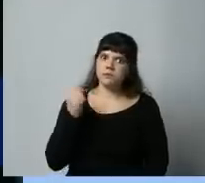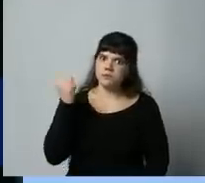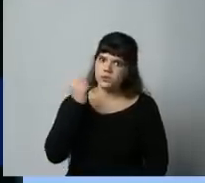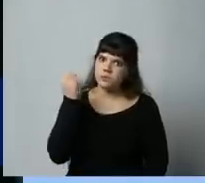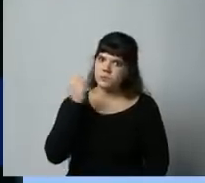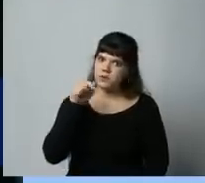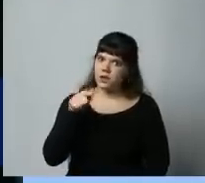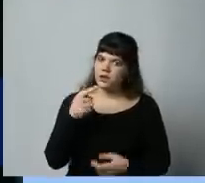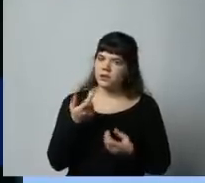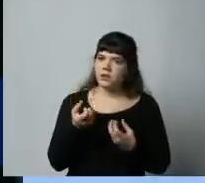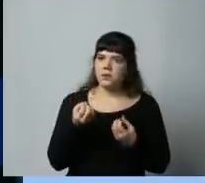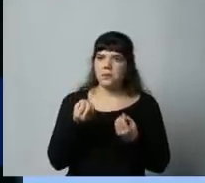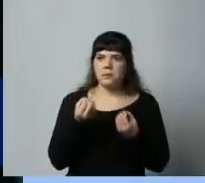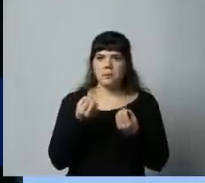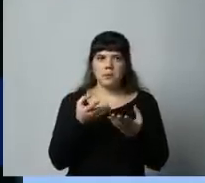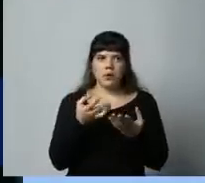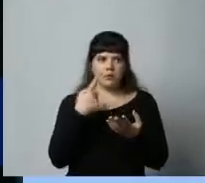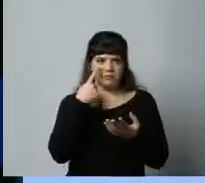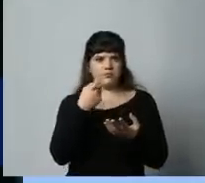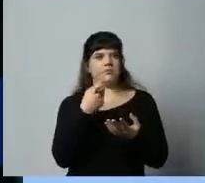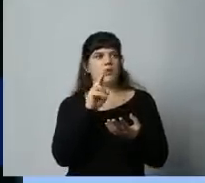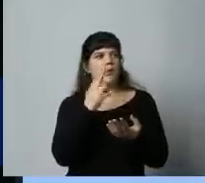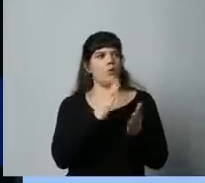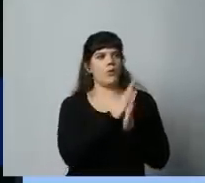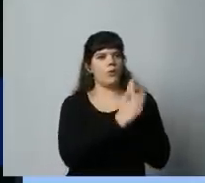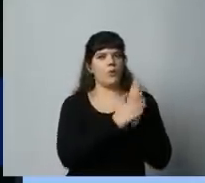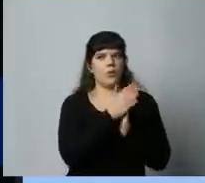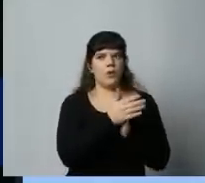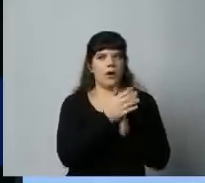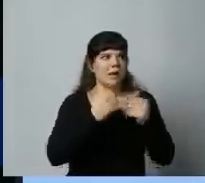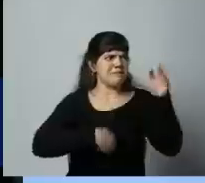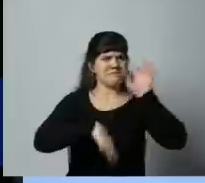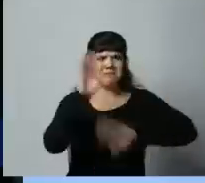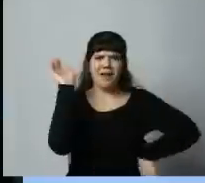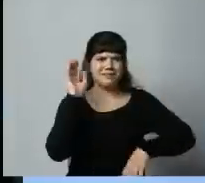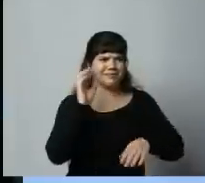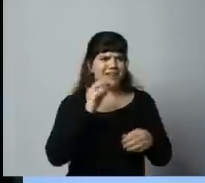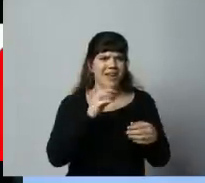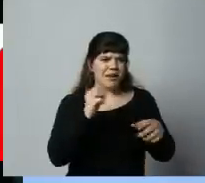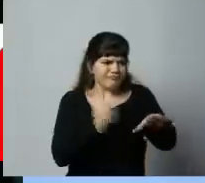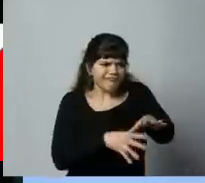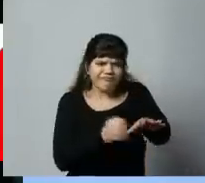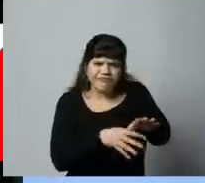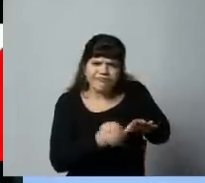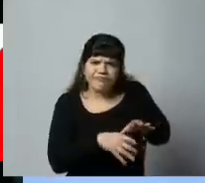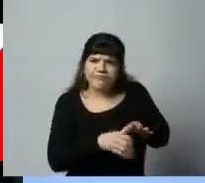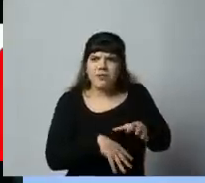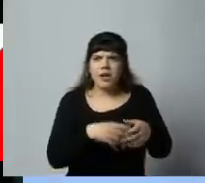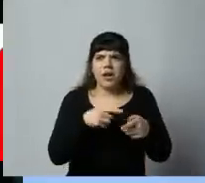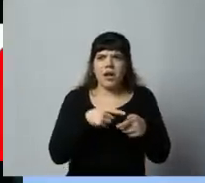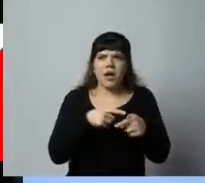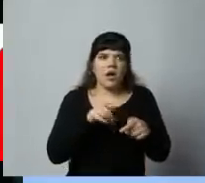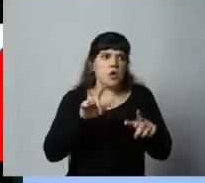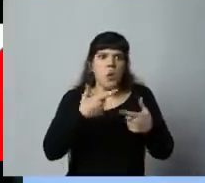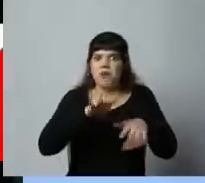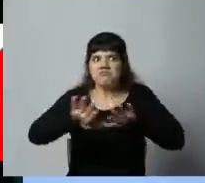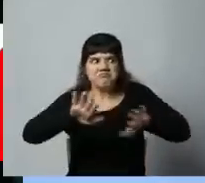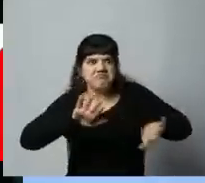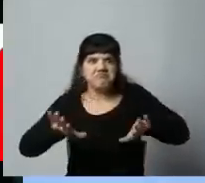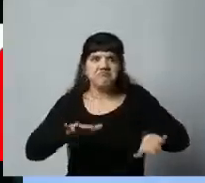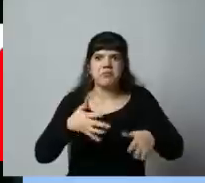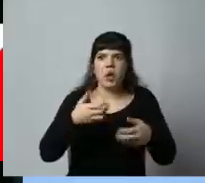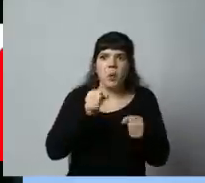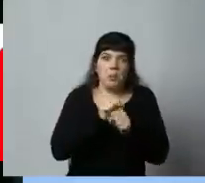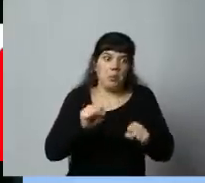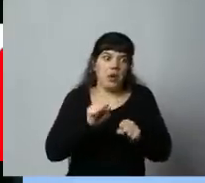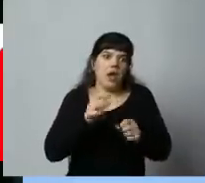importante porque tenés que Uruguay es el país que tiene acceda a más recursos por por por su población que tuvo la menor cantidad de restricciones O sea que tenía la situación